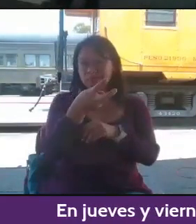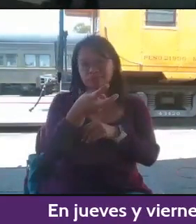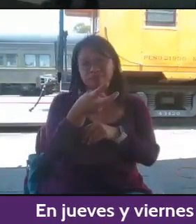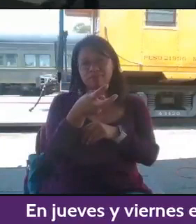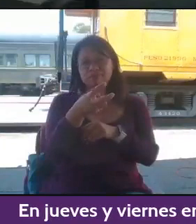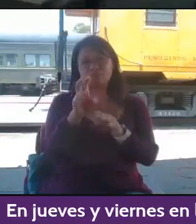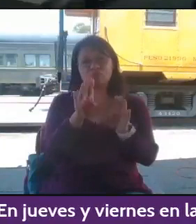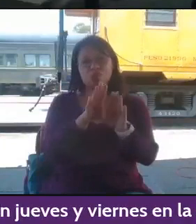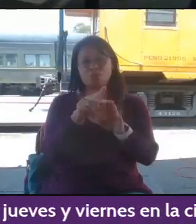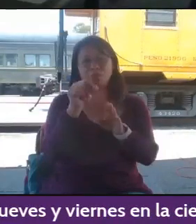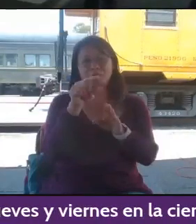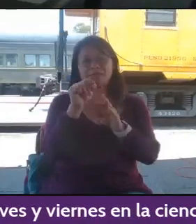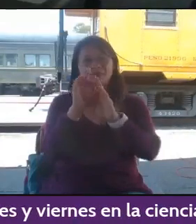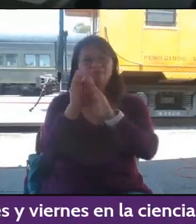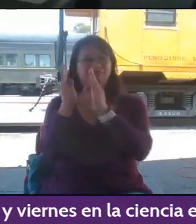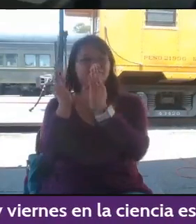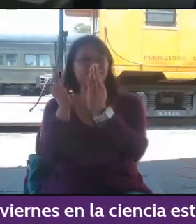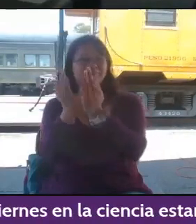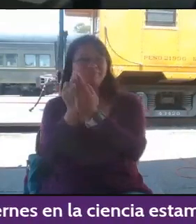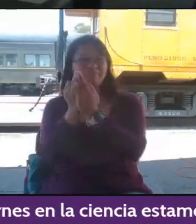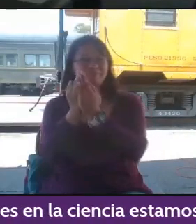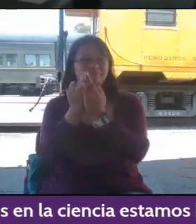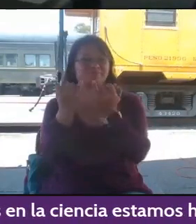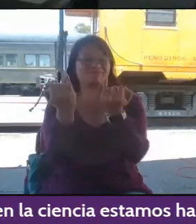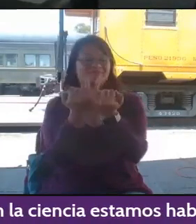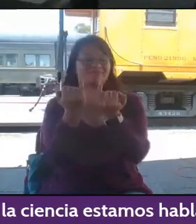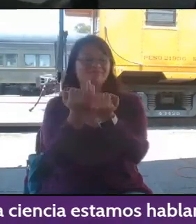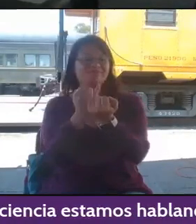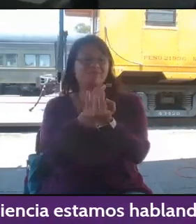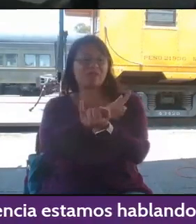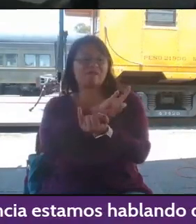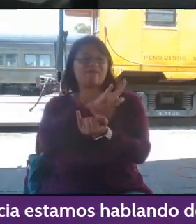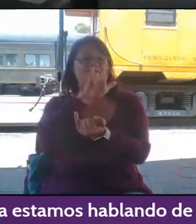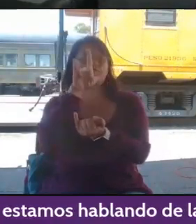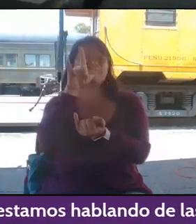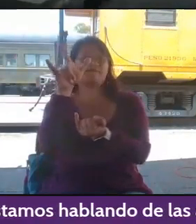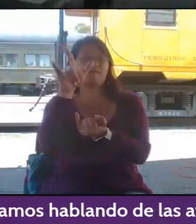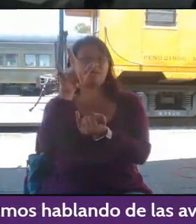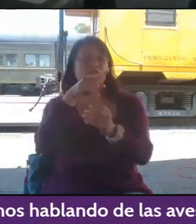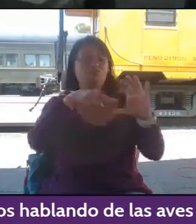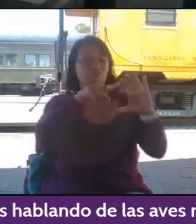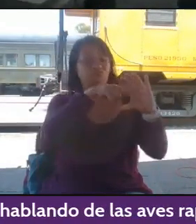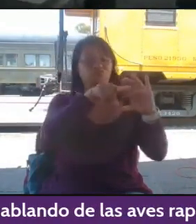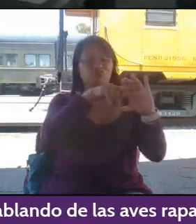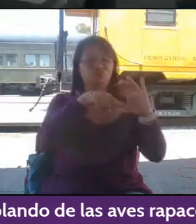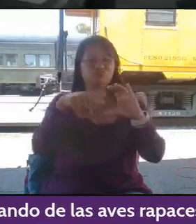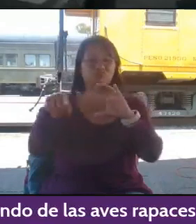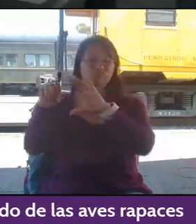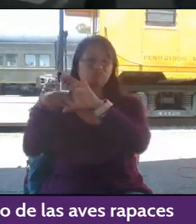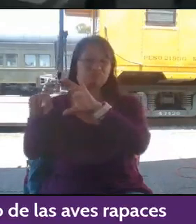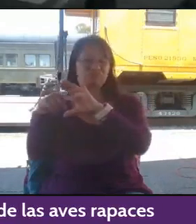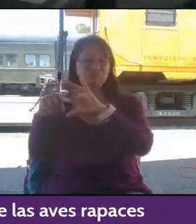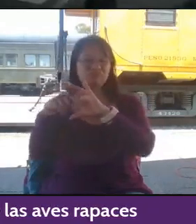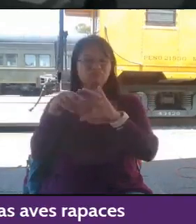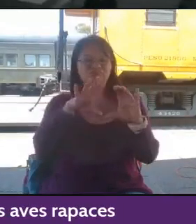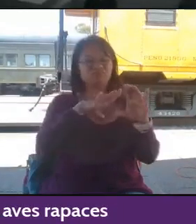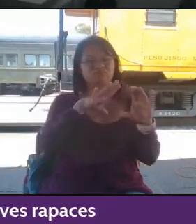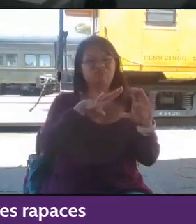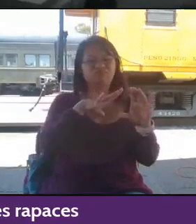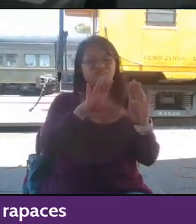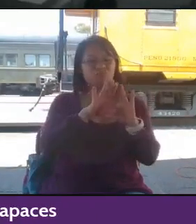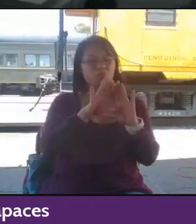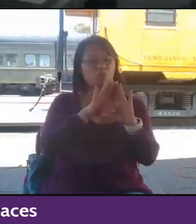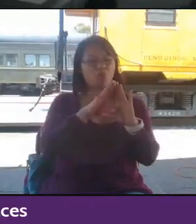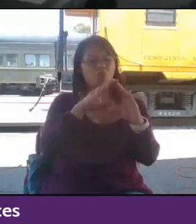misma estructura que tienen en la punta las turbinas de los aviones. Si ustedes ven una turbina de avión, en la punta tiene una cosita como un triangulito, no, como un